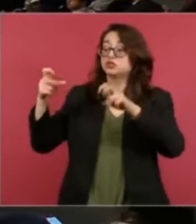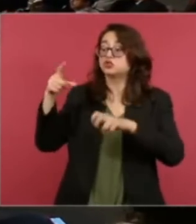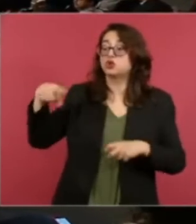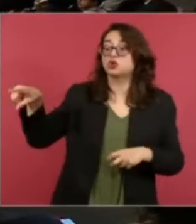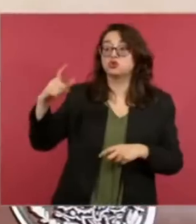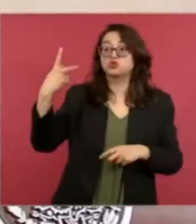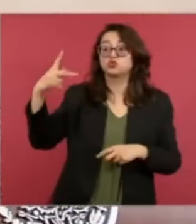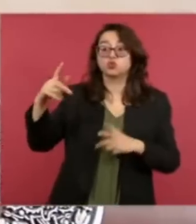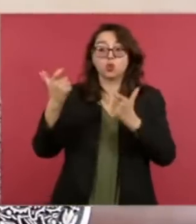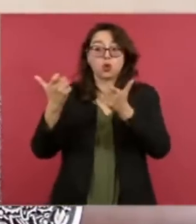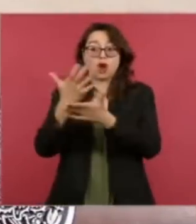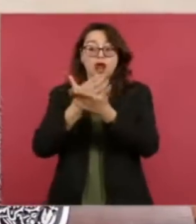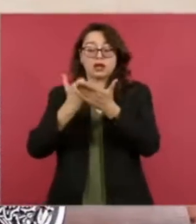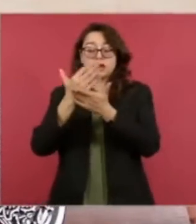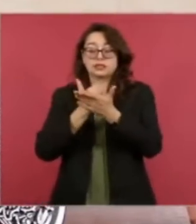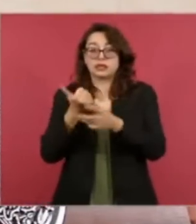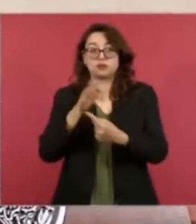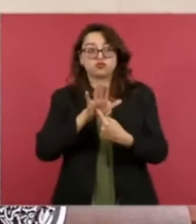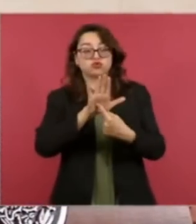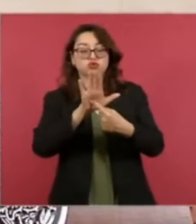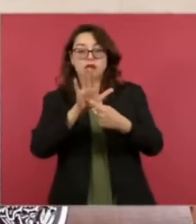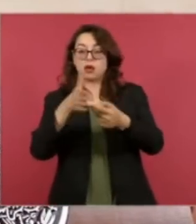ellos son los que usan más